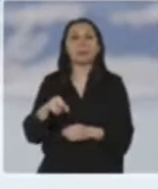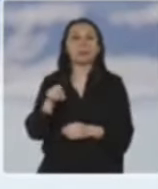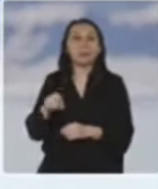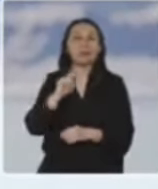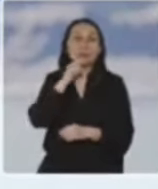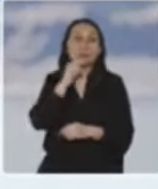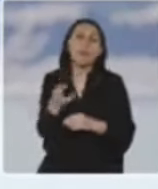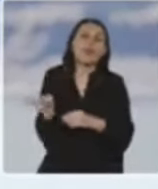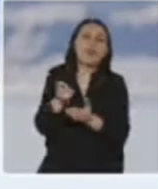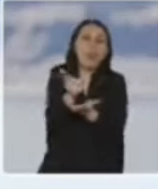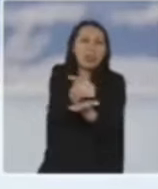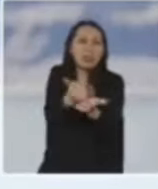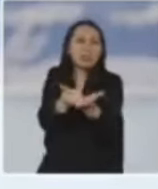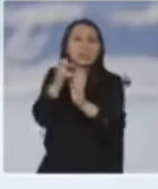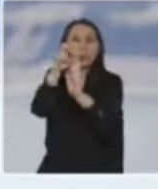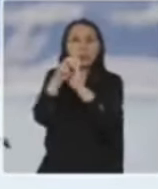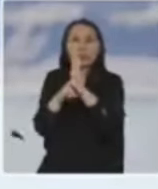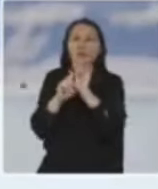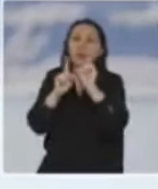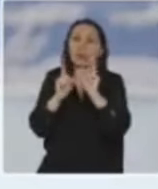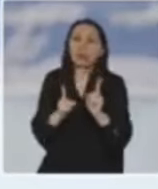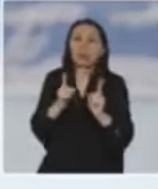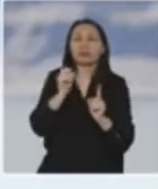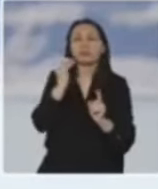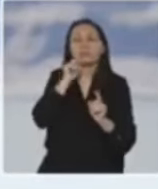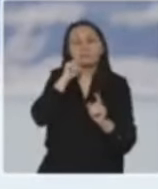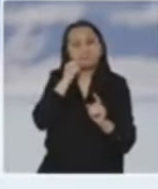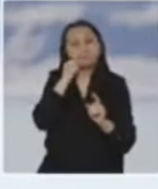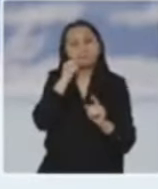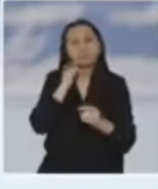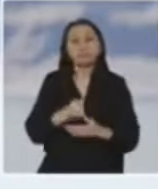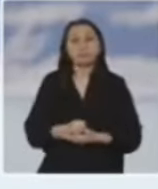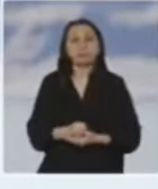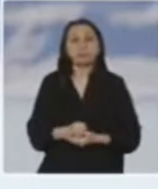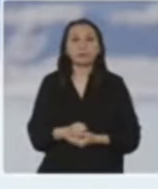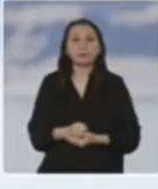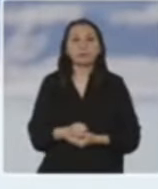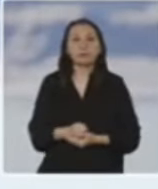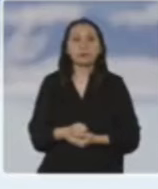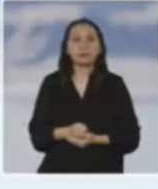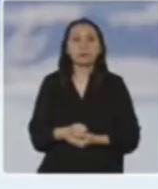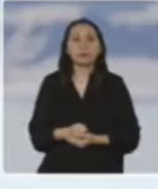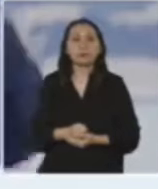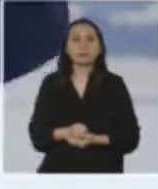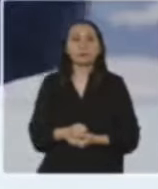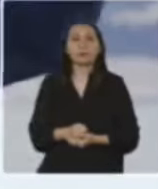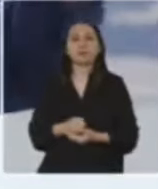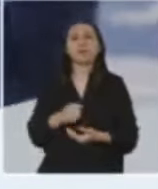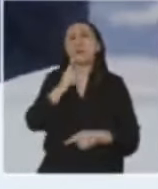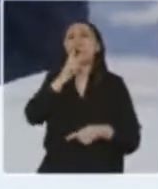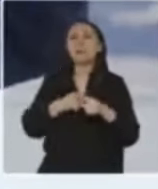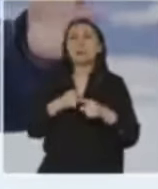que eso implicó un rediseño del proyecto que implicó que los eh cómo